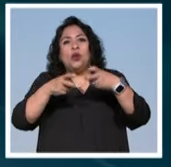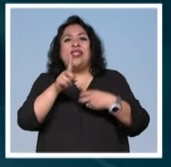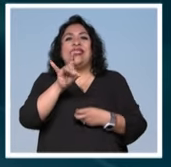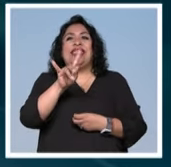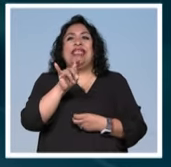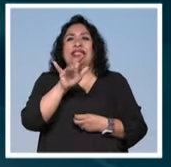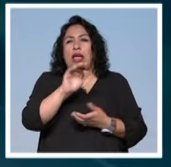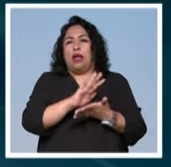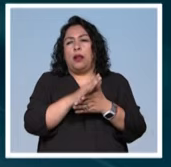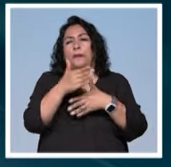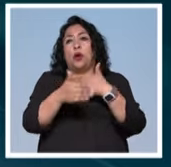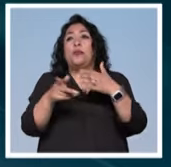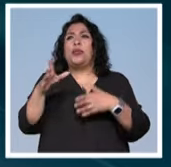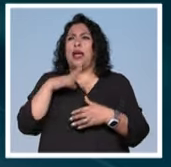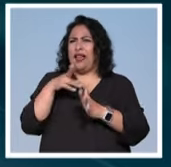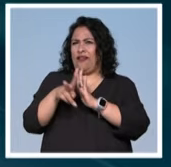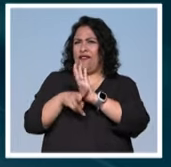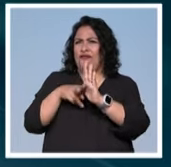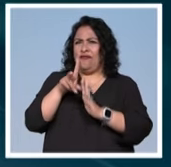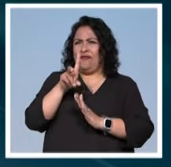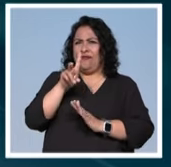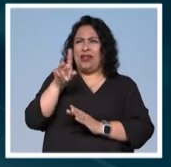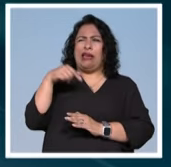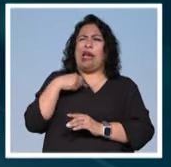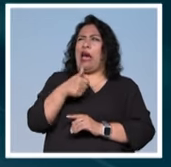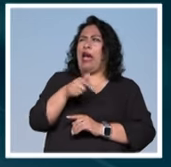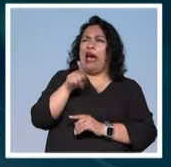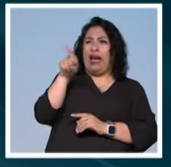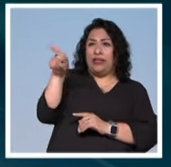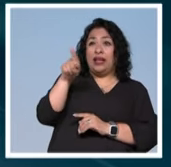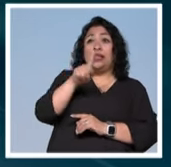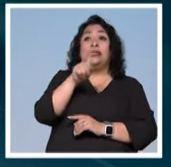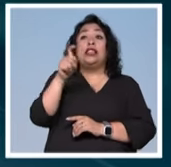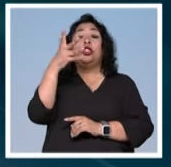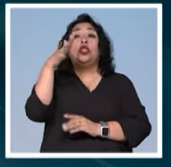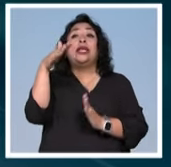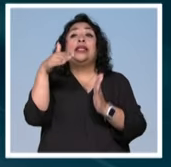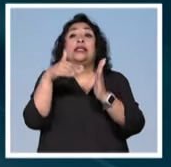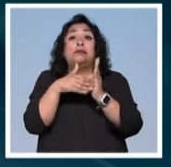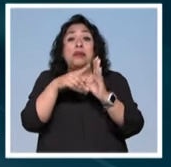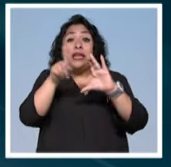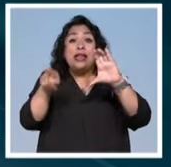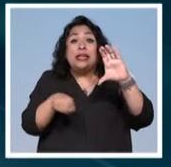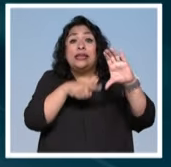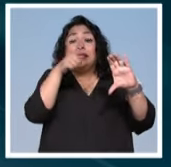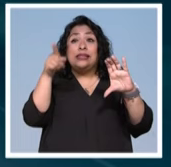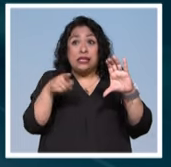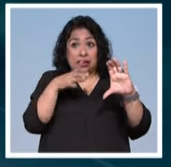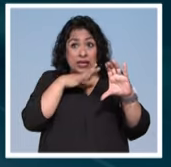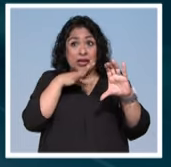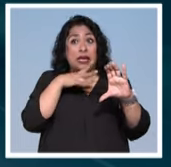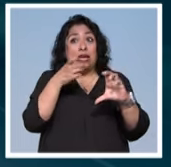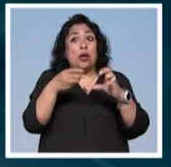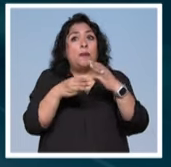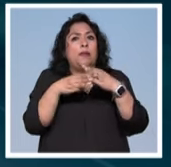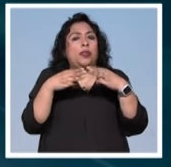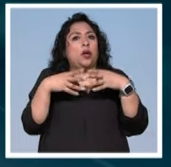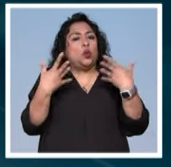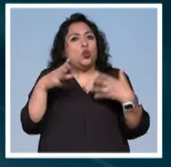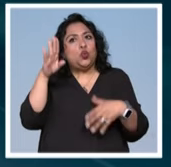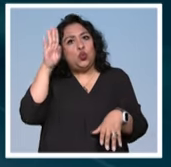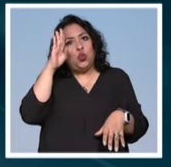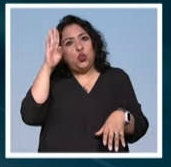tenemos una videoteca por aquí allí atrás 11,000 cintas lo cual es un material